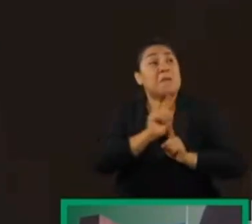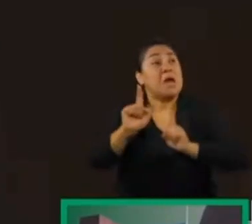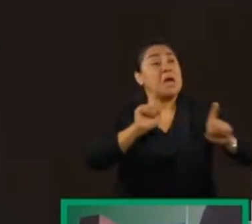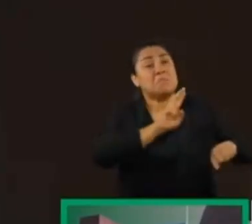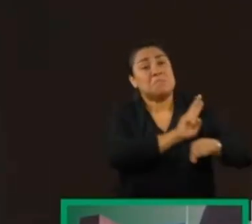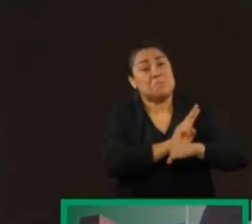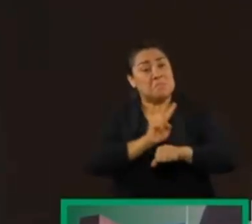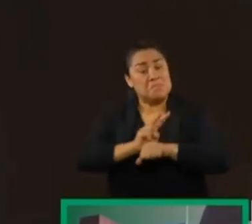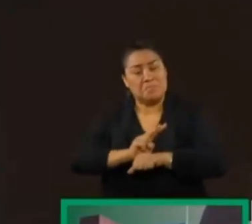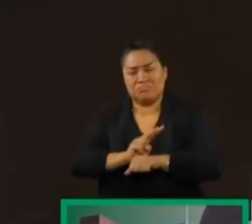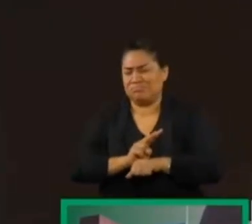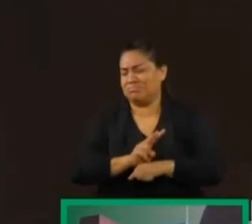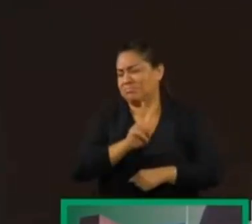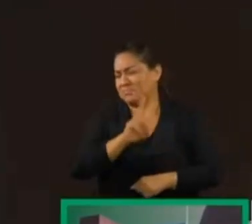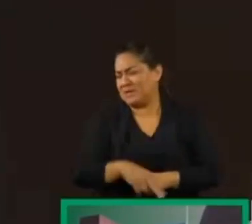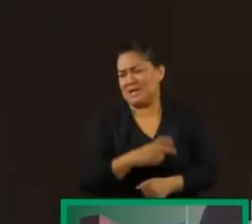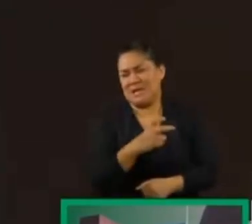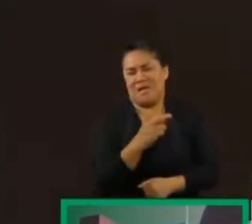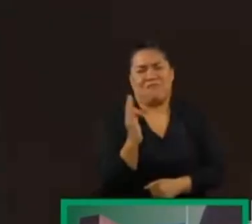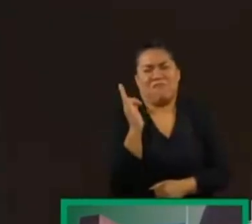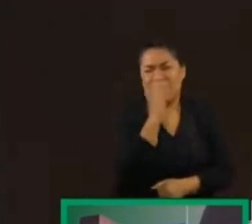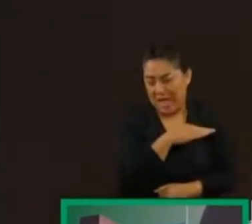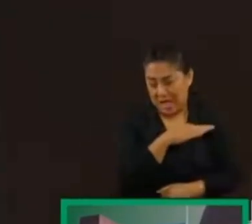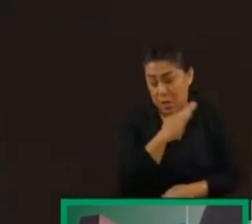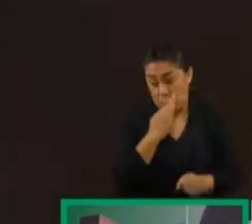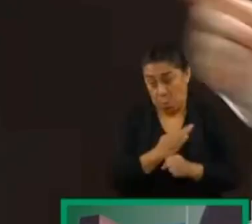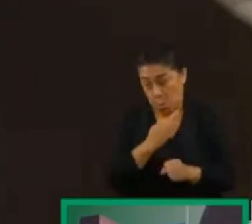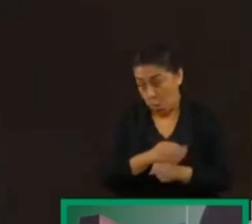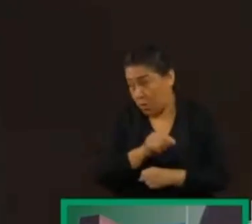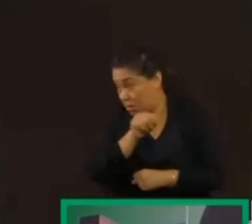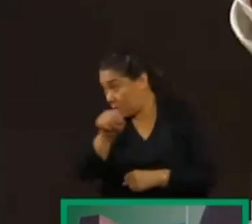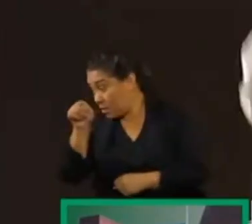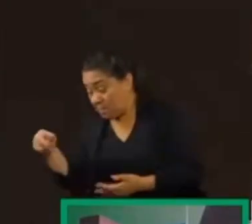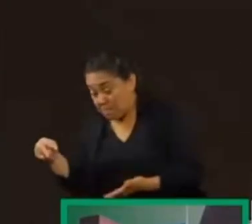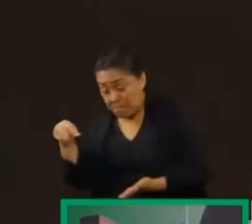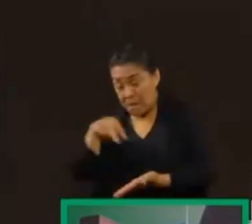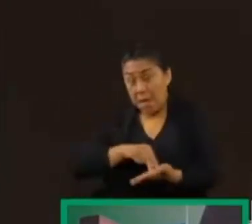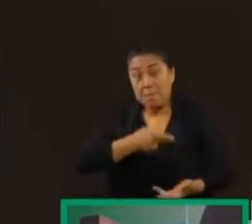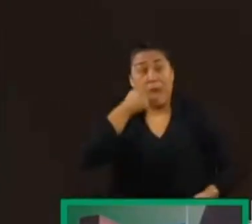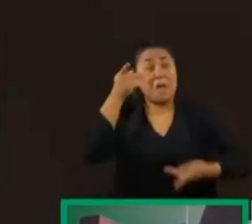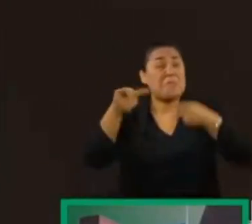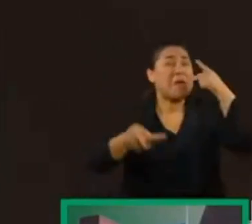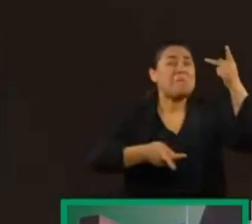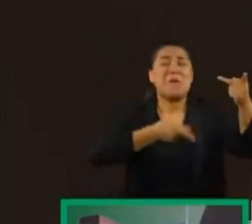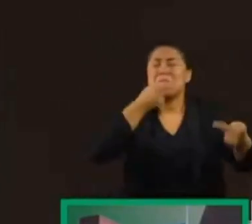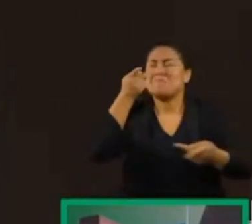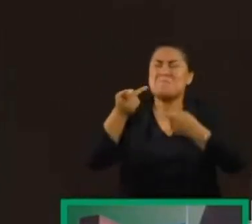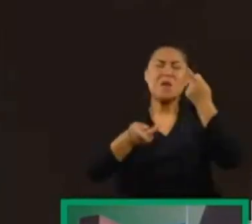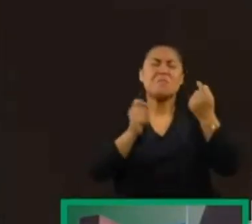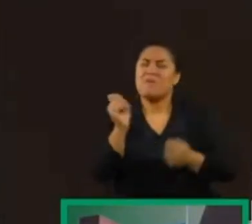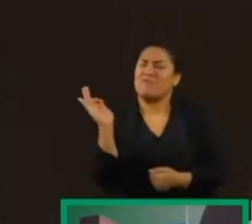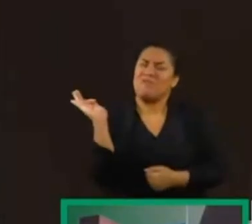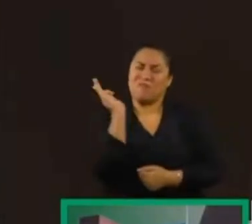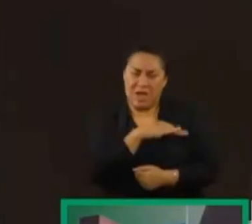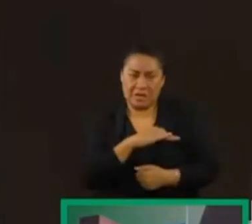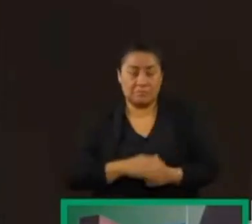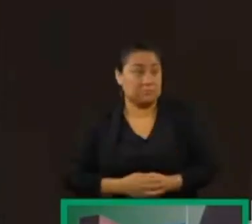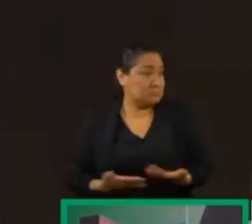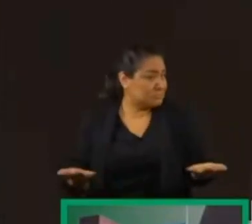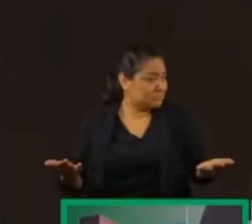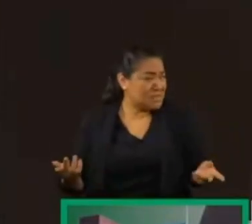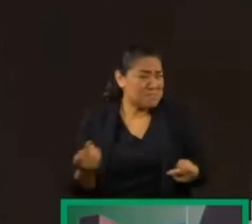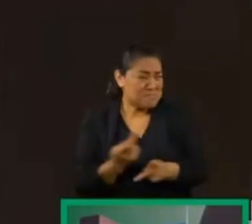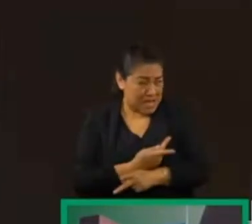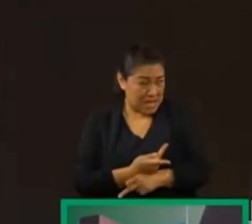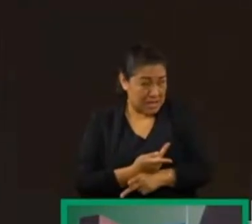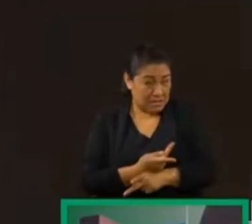es falso, como todo lo que escupen en esta tribuna, como todo lo que dicen y como todo lo que hacen. Ahora resulta